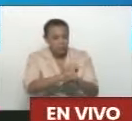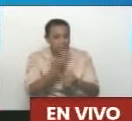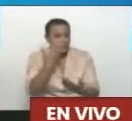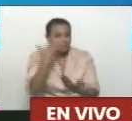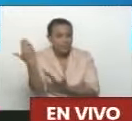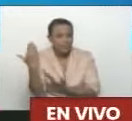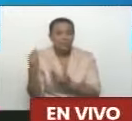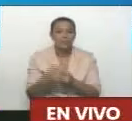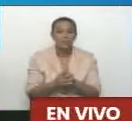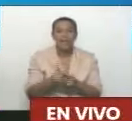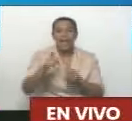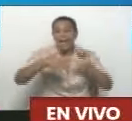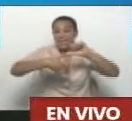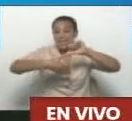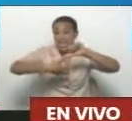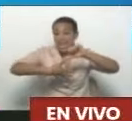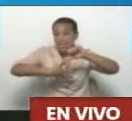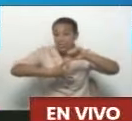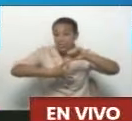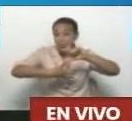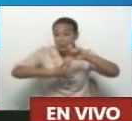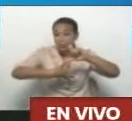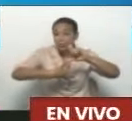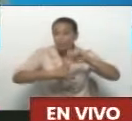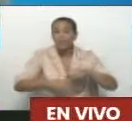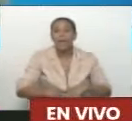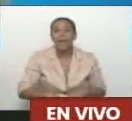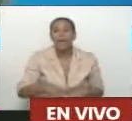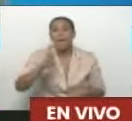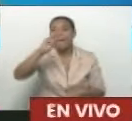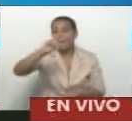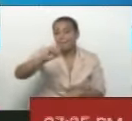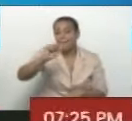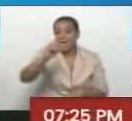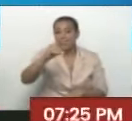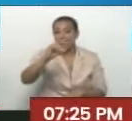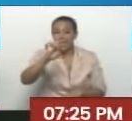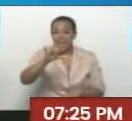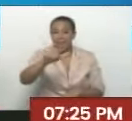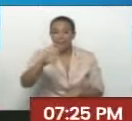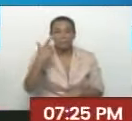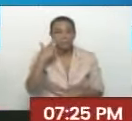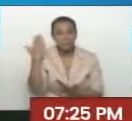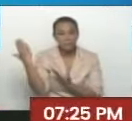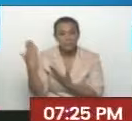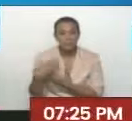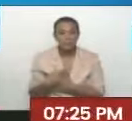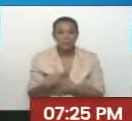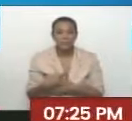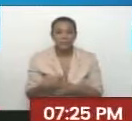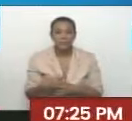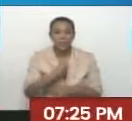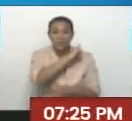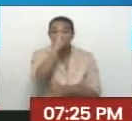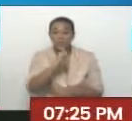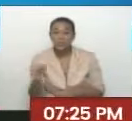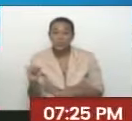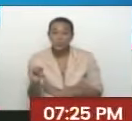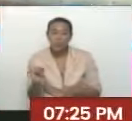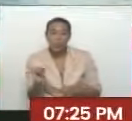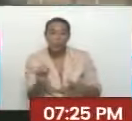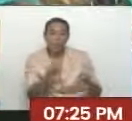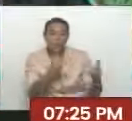internacional, Telesur. Se trata de Madeleine García. Bienvenida, Madeleine. Zona Digital.